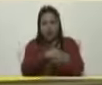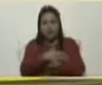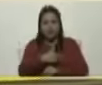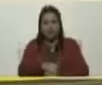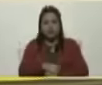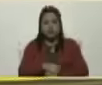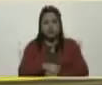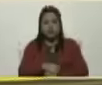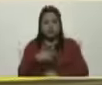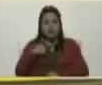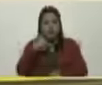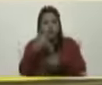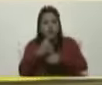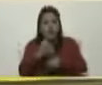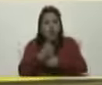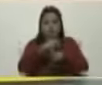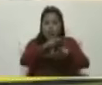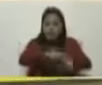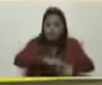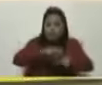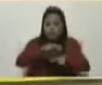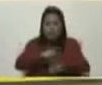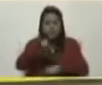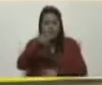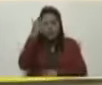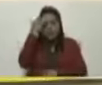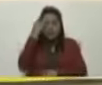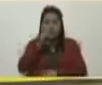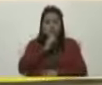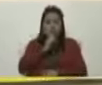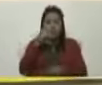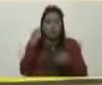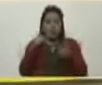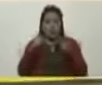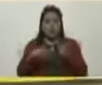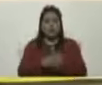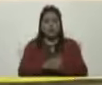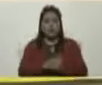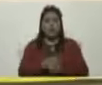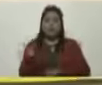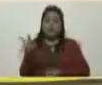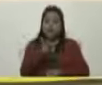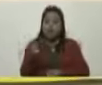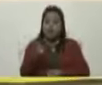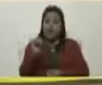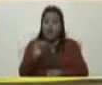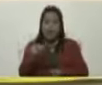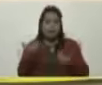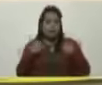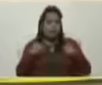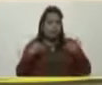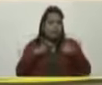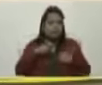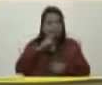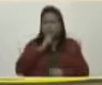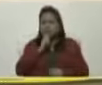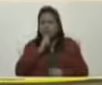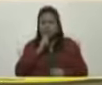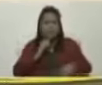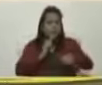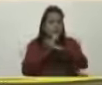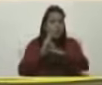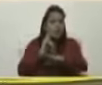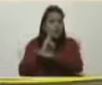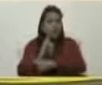uñas, presidente, porque usted sabe cómo está la cosa. Para Venezuela ha sido difícil con todos los bloqueos. No le